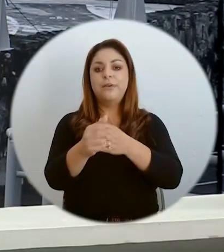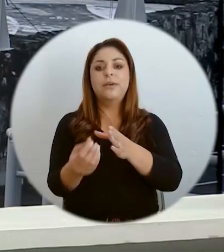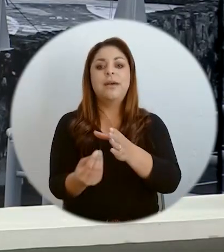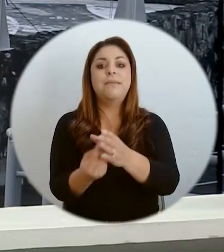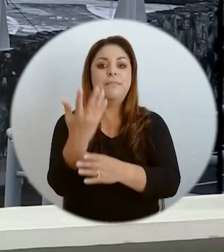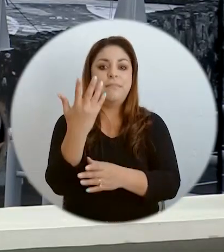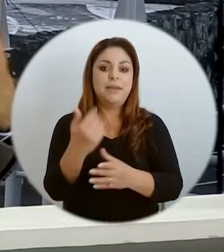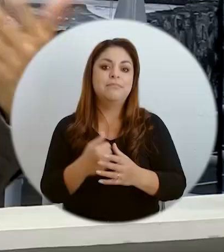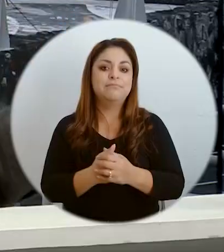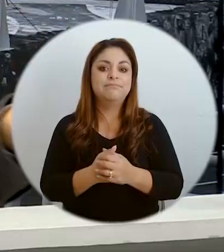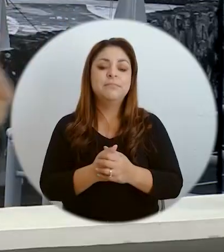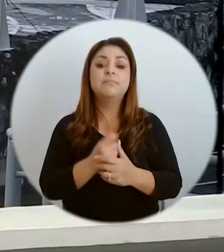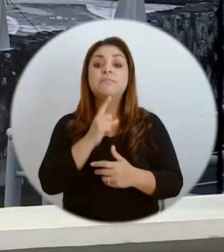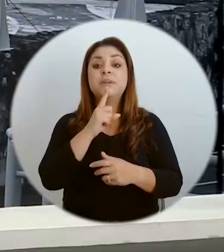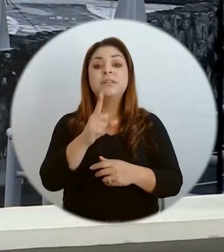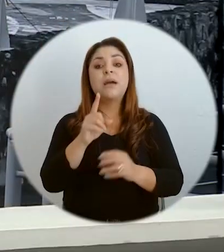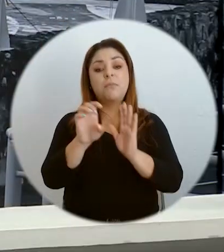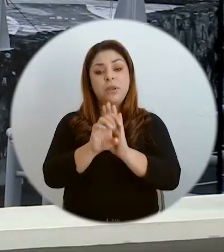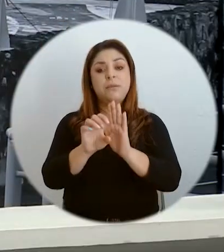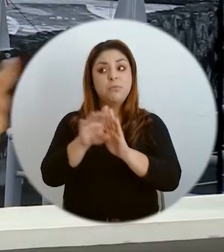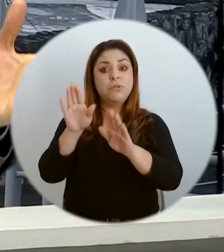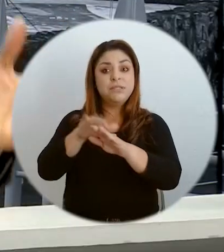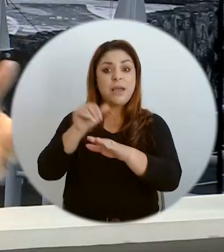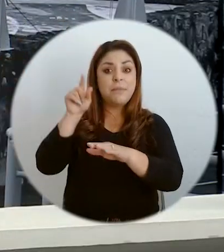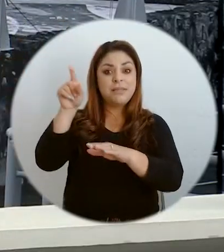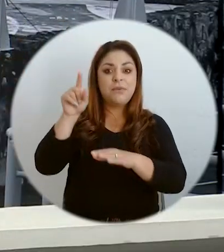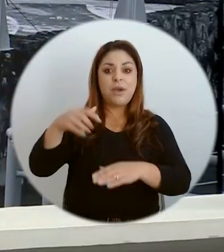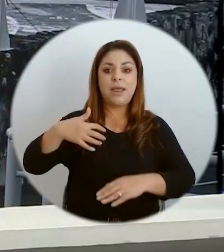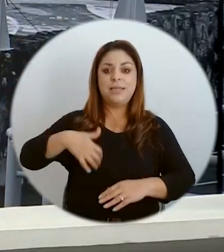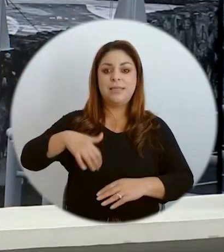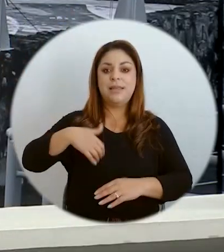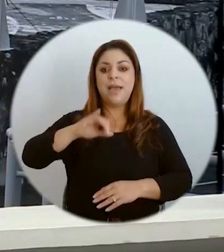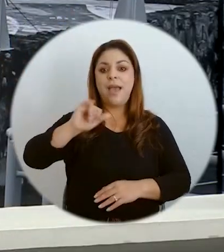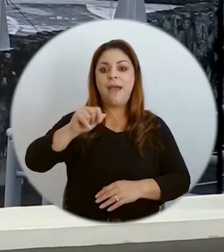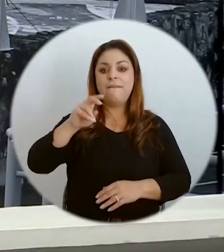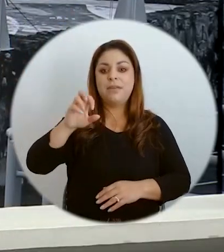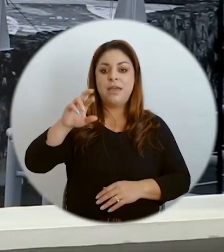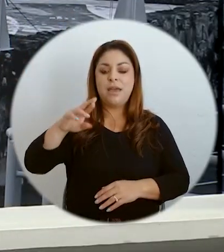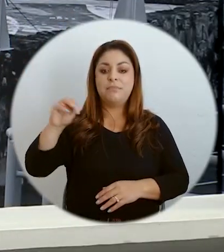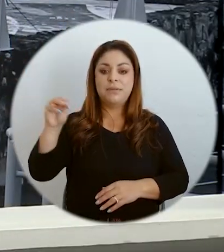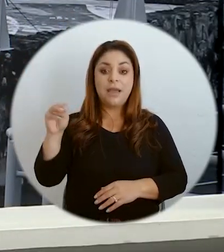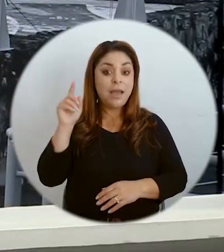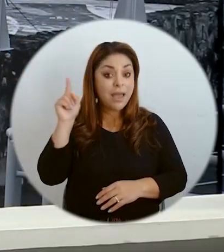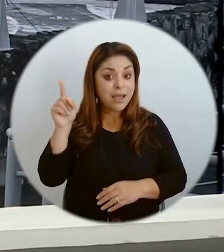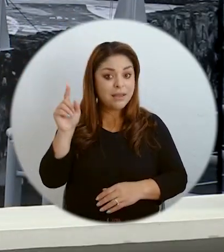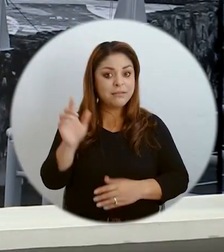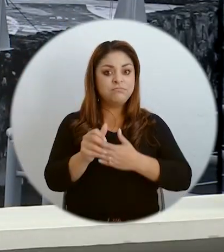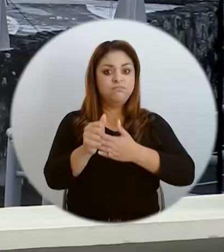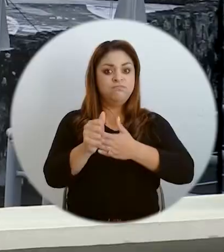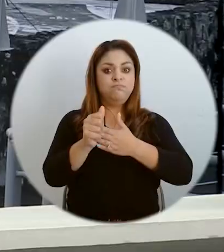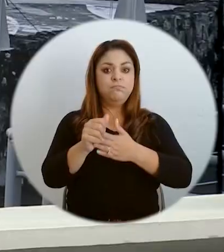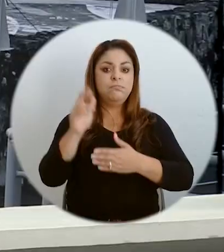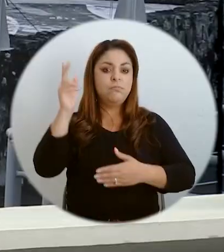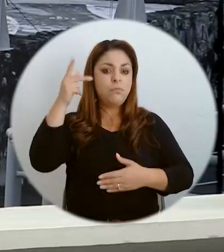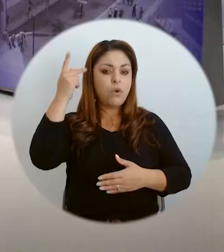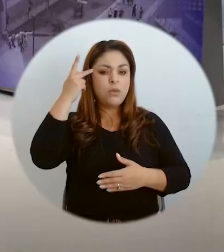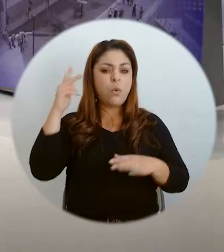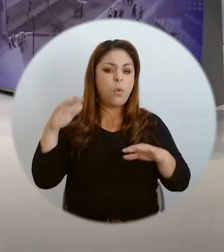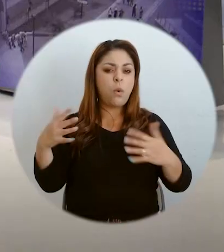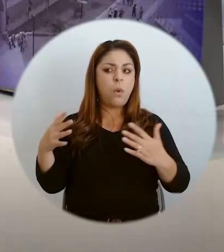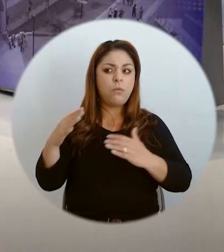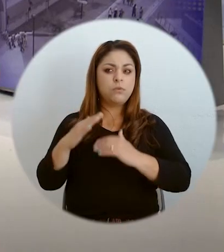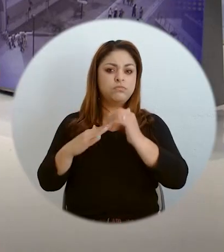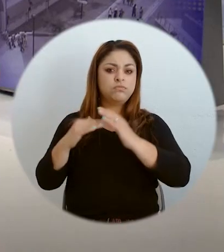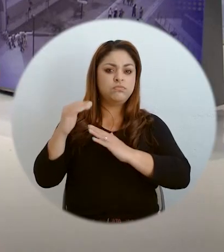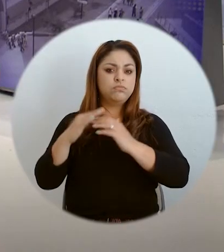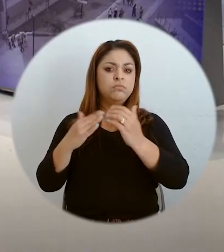liderazgos emerjan. Quizás luego lo podemos retomar, pero por ejemplo es muy llamativo el caso en Argentina de Javier Milei, ¿verdad? Cómo construye su